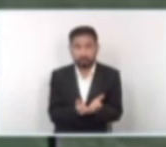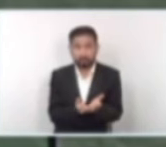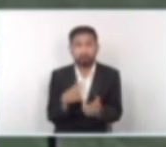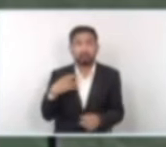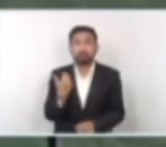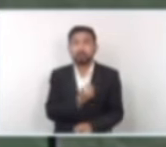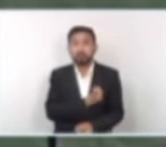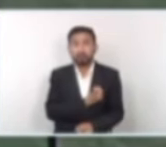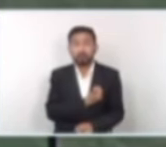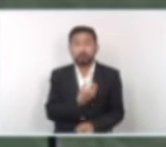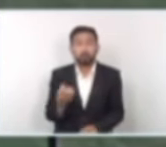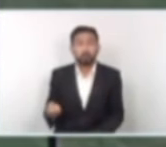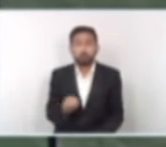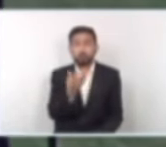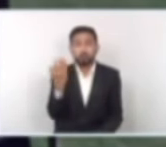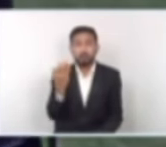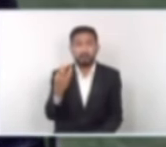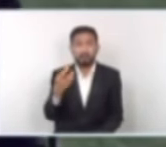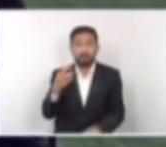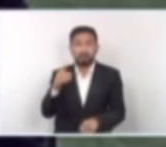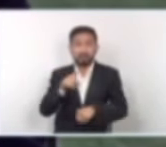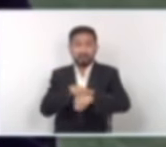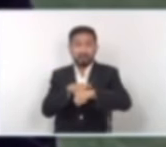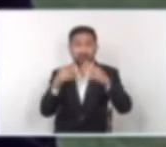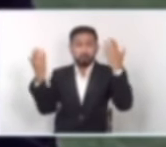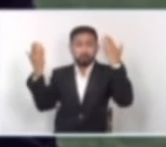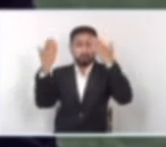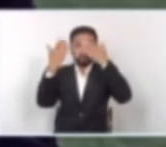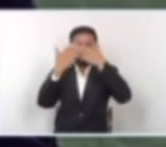Estamos ante una nueva era oscura de la humanidad.